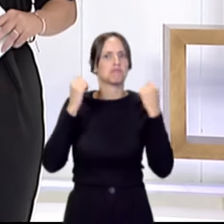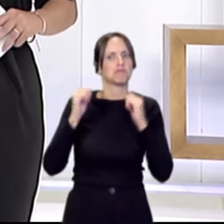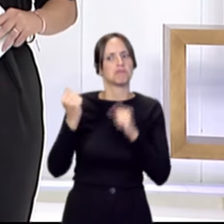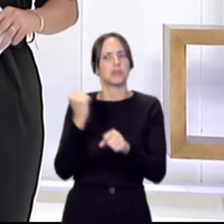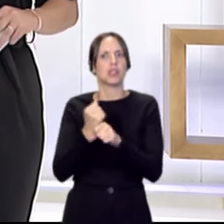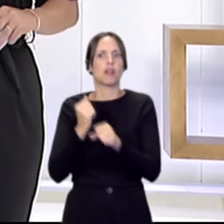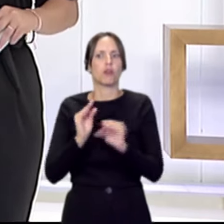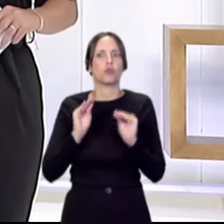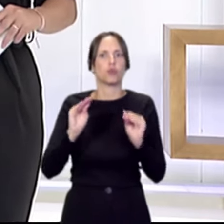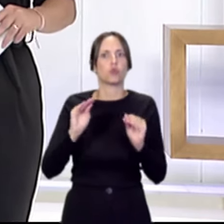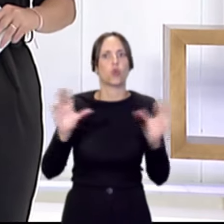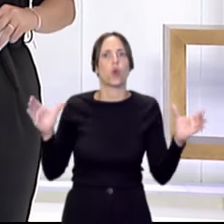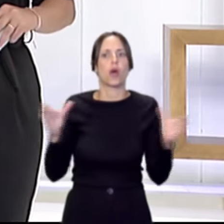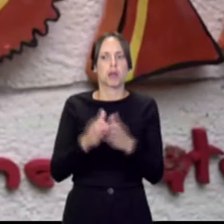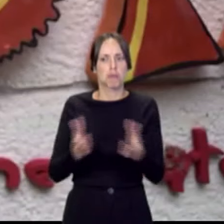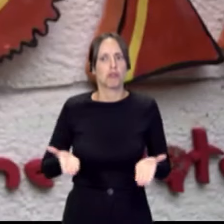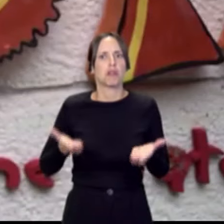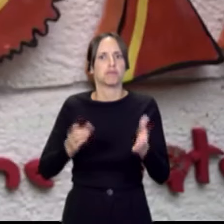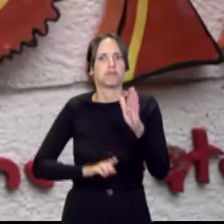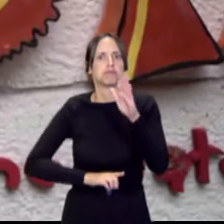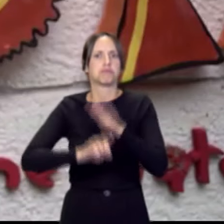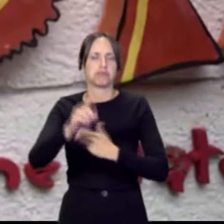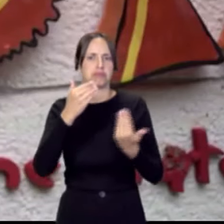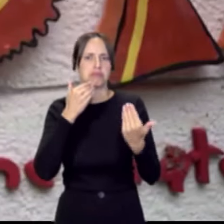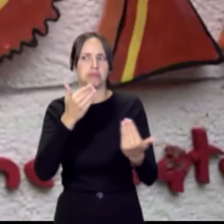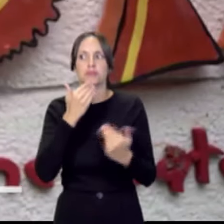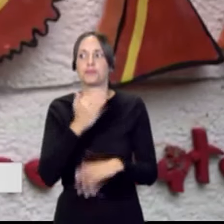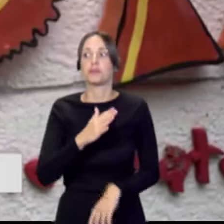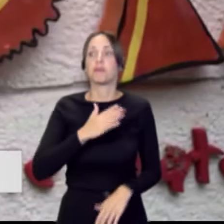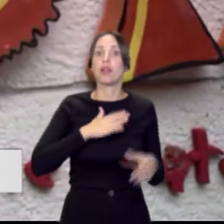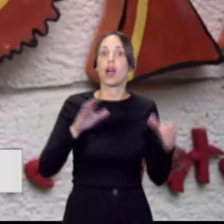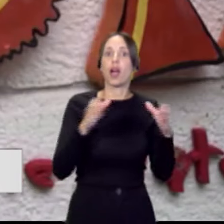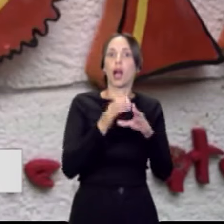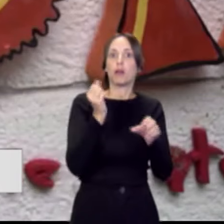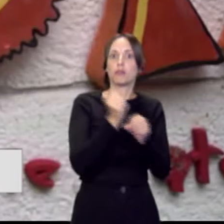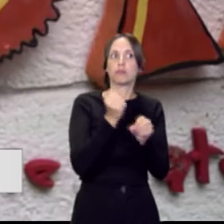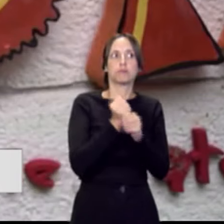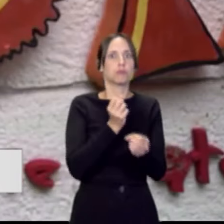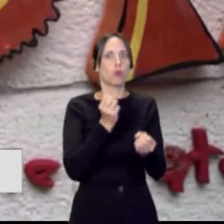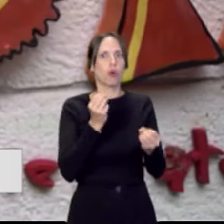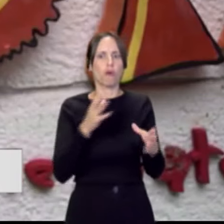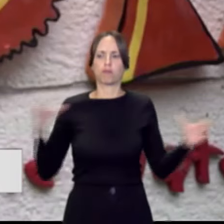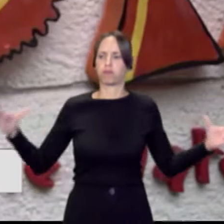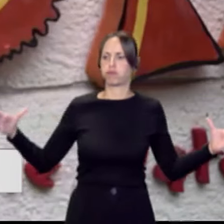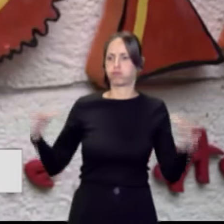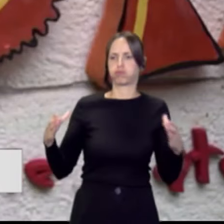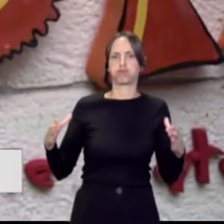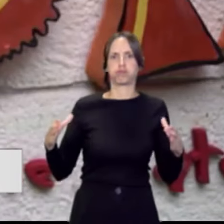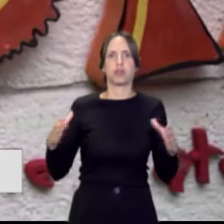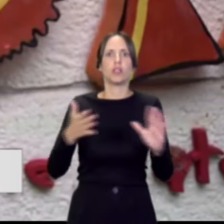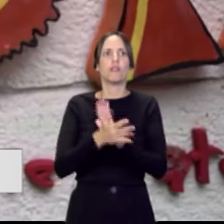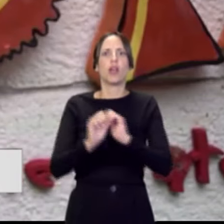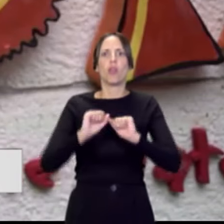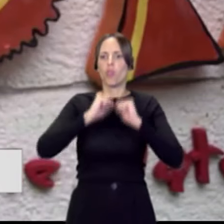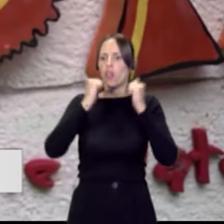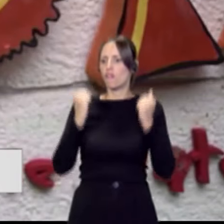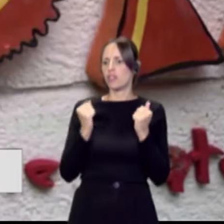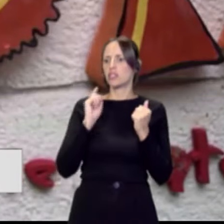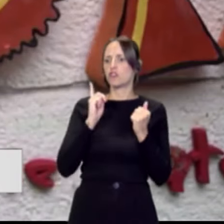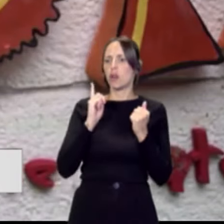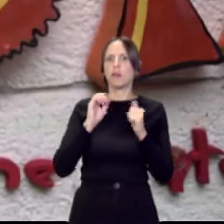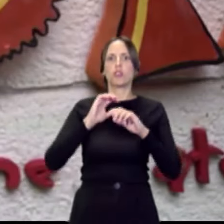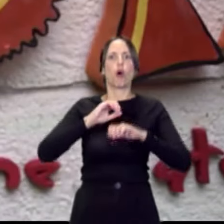temporada. Es que el equipo está trabajando súper bien en bloque, ya no solo la línea defensiva ni portería, ¿no?,